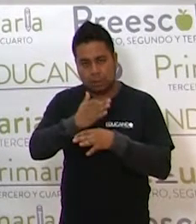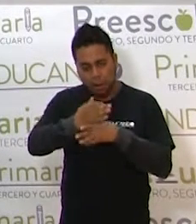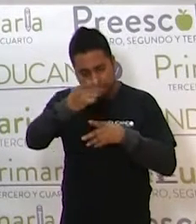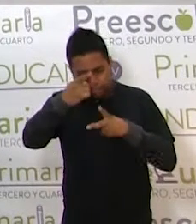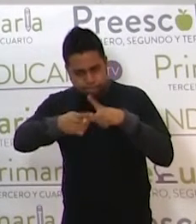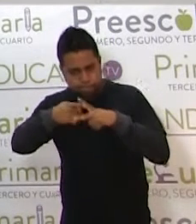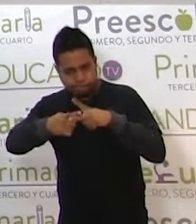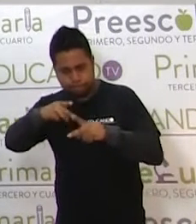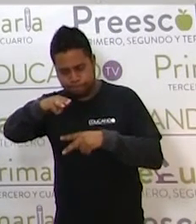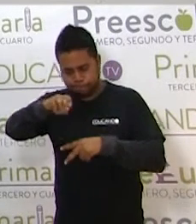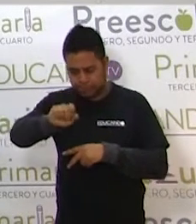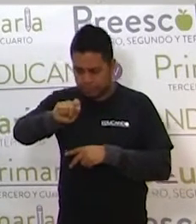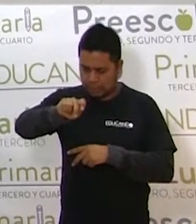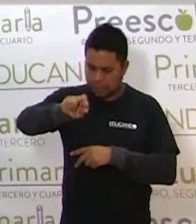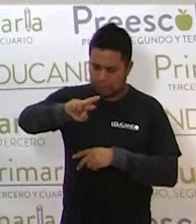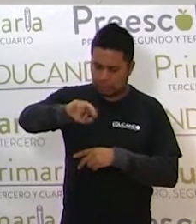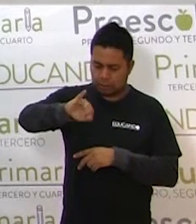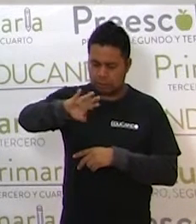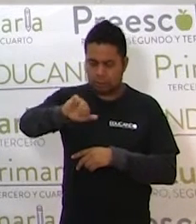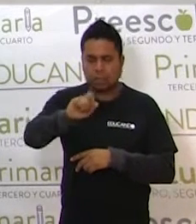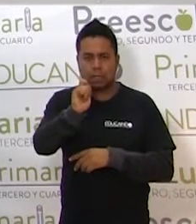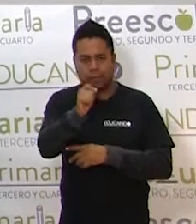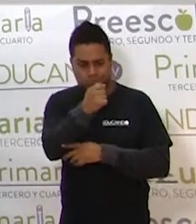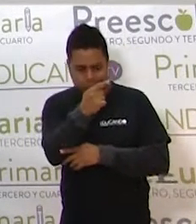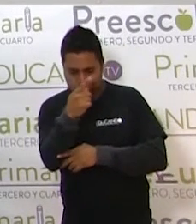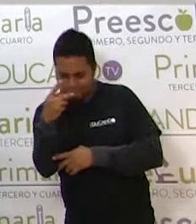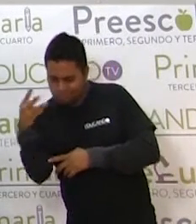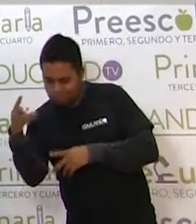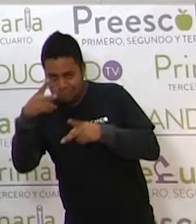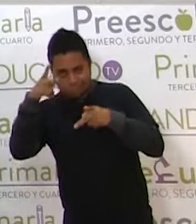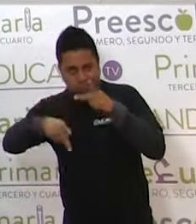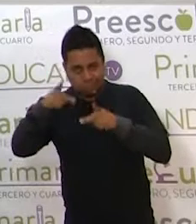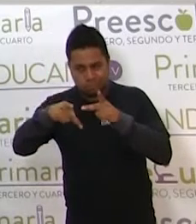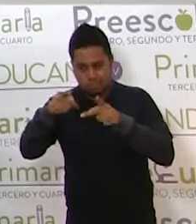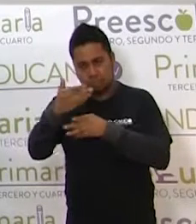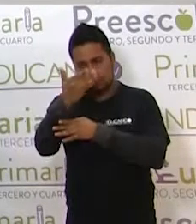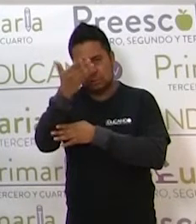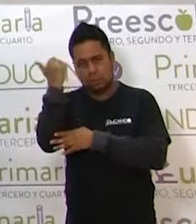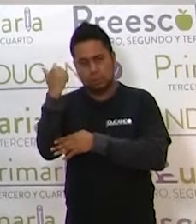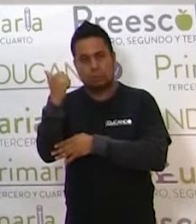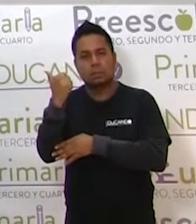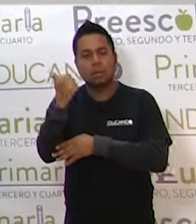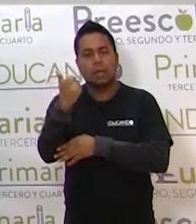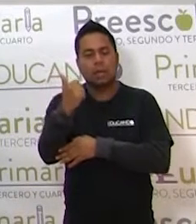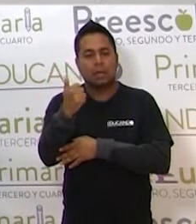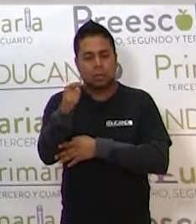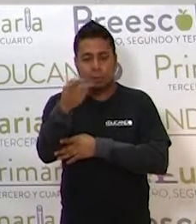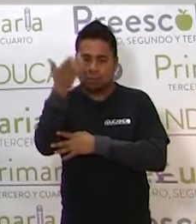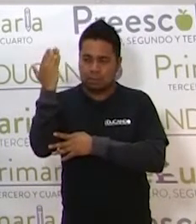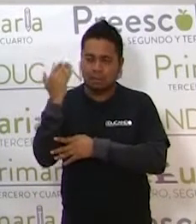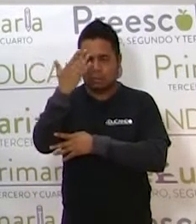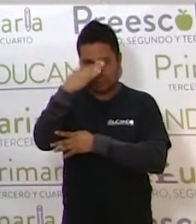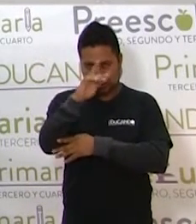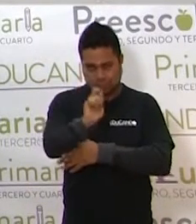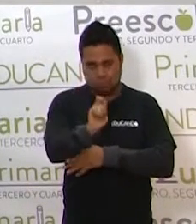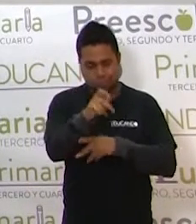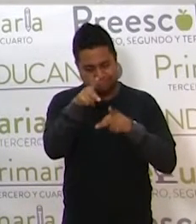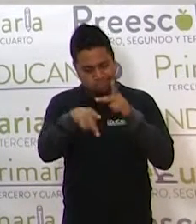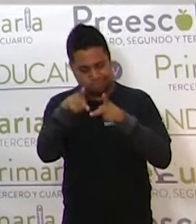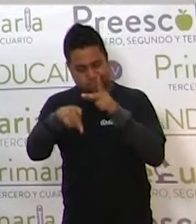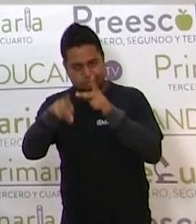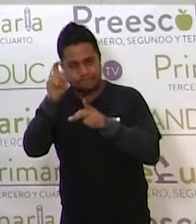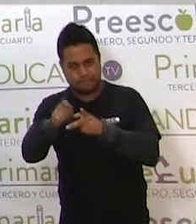de este verso el conteo de sus sílabas re con el conocimiento que ya tenemos recordando esto bien tenemos